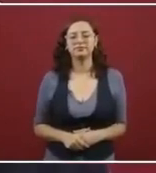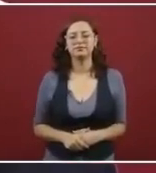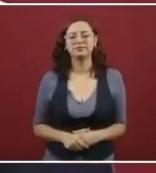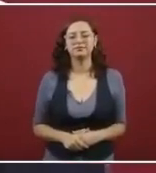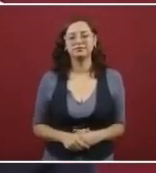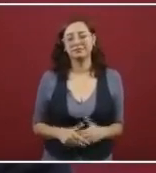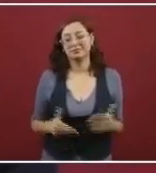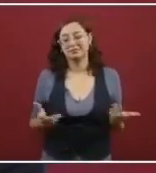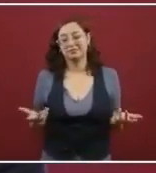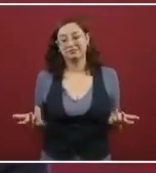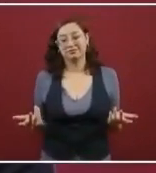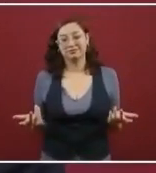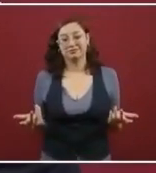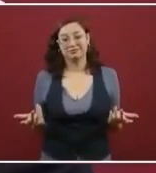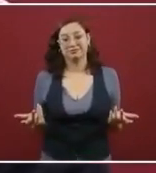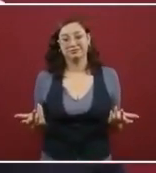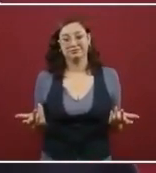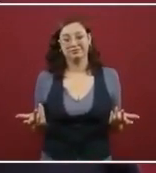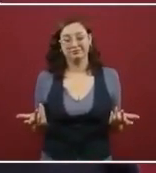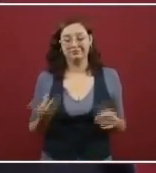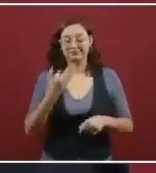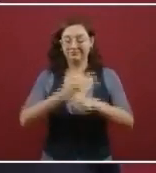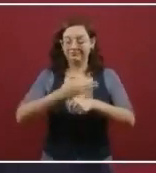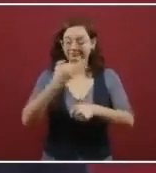Pues estamos haciendo la depuración